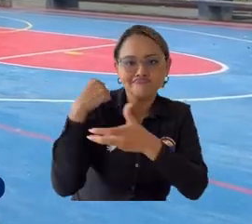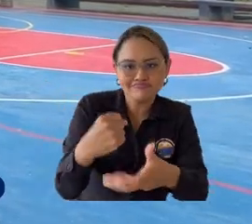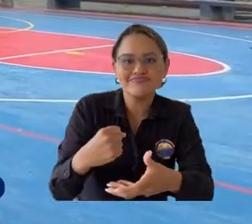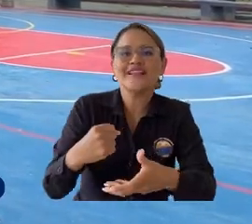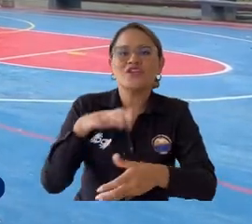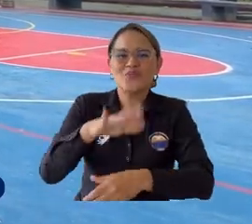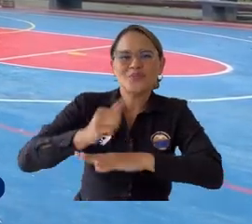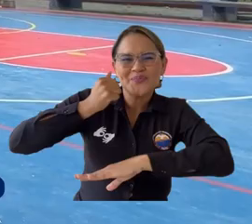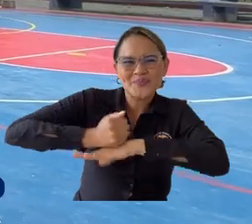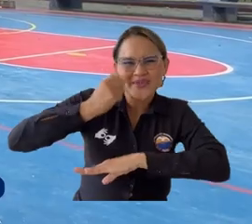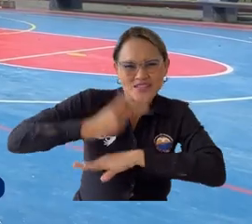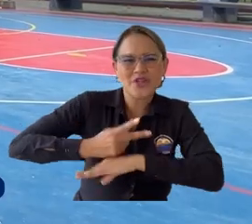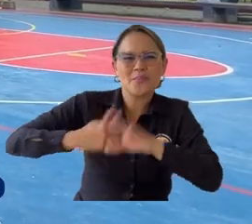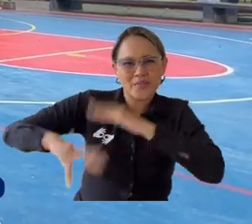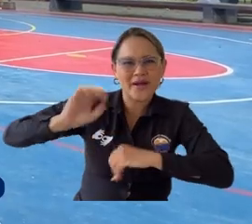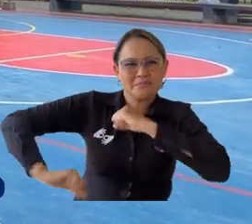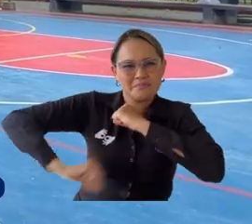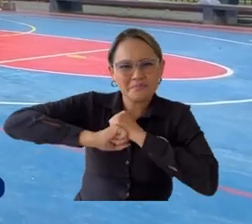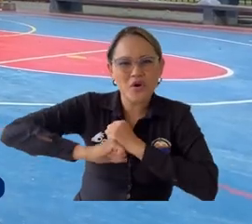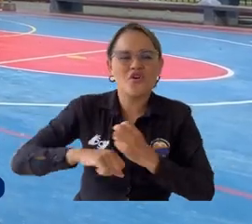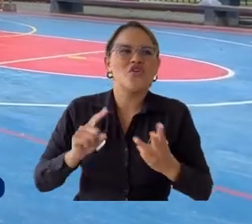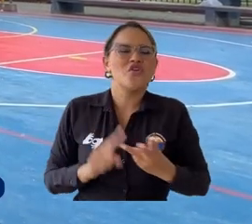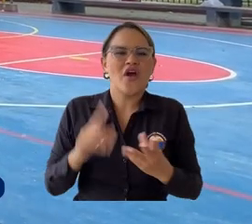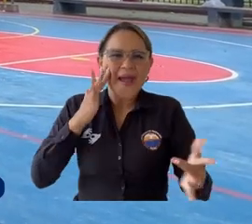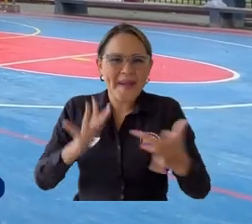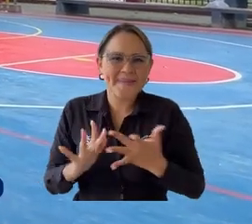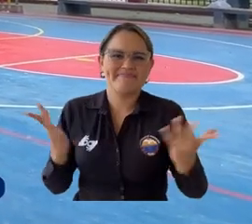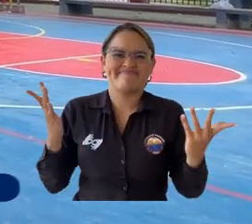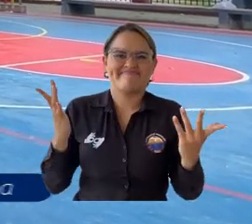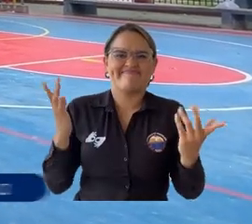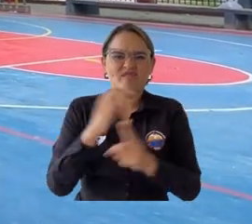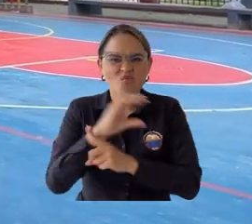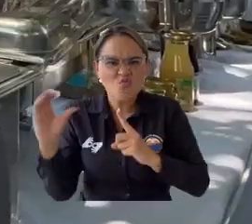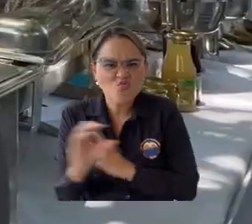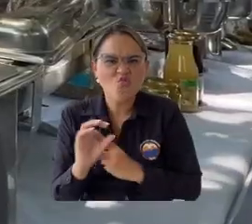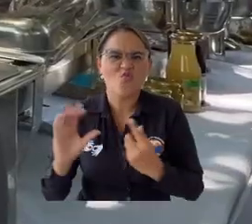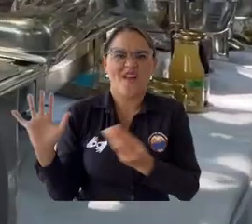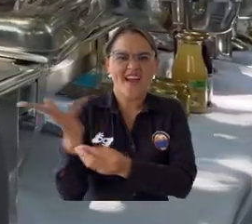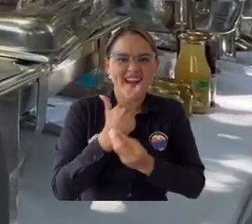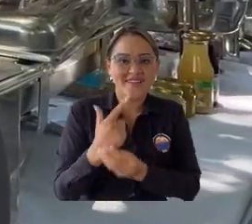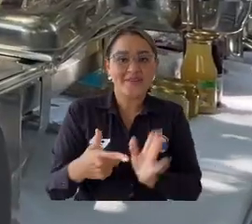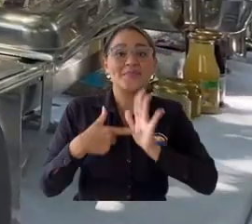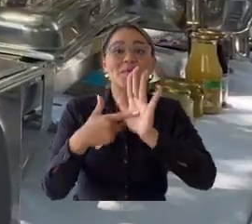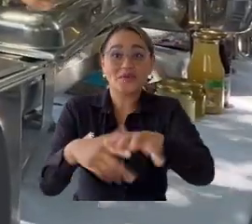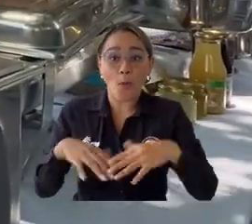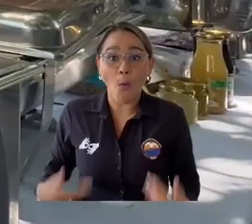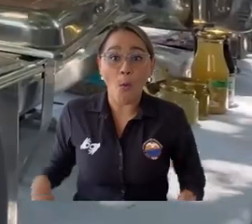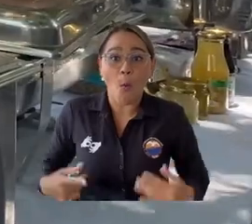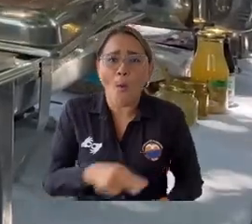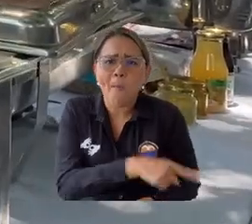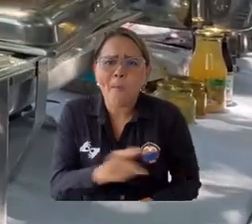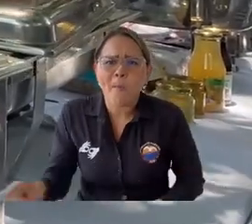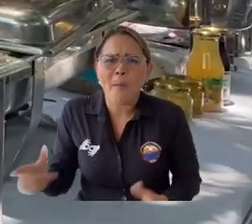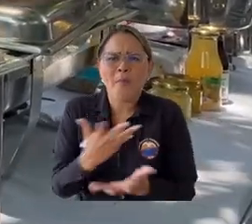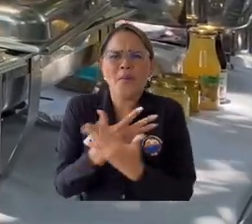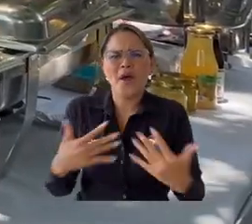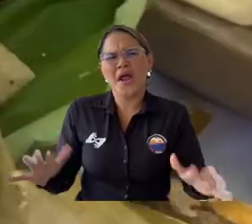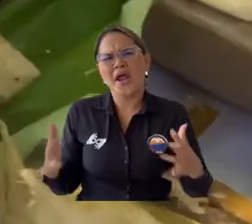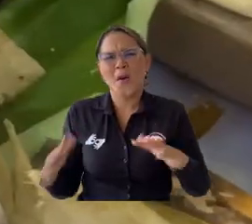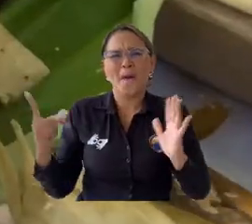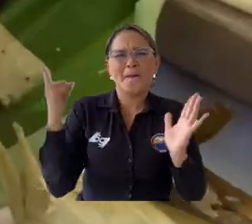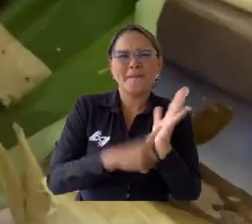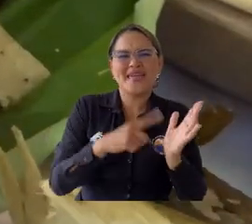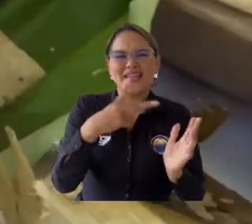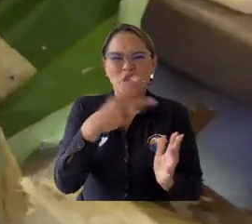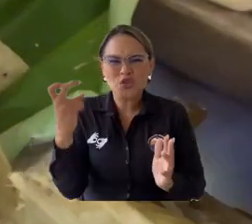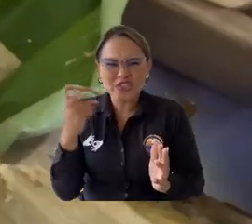los momentos que tiene para la creación artística y prácticas culturales. Los cerca de 1.200 bollo tres puntá de